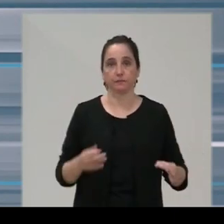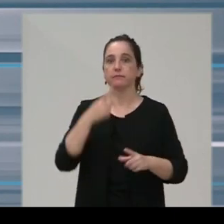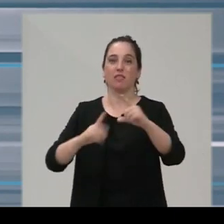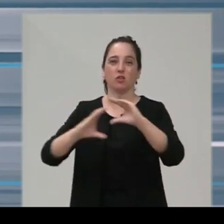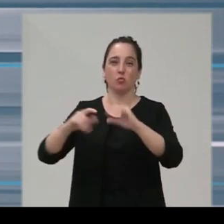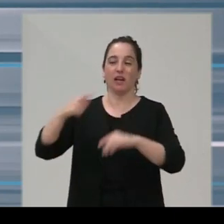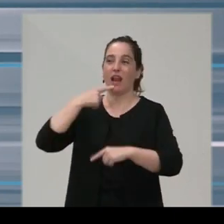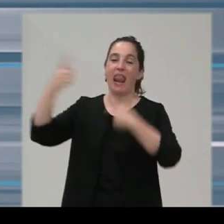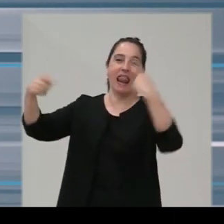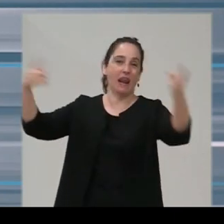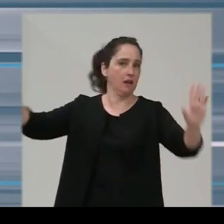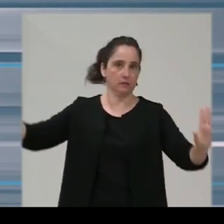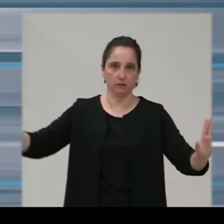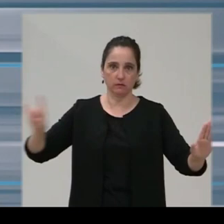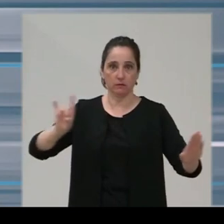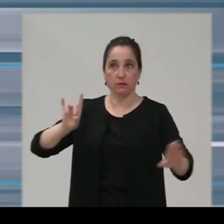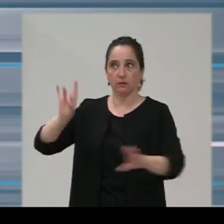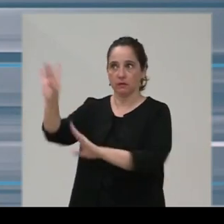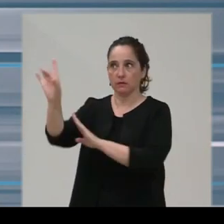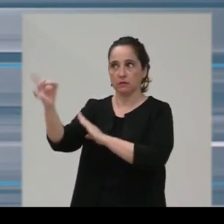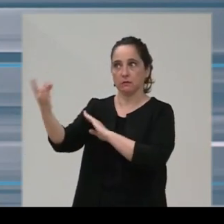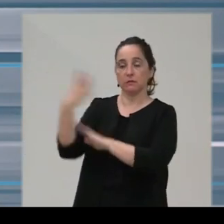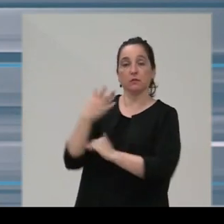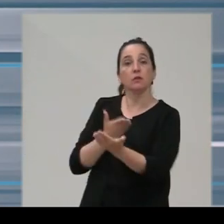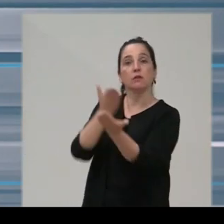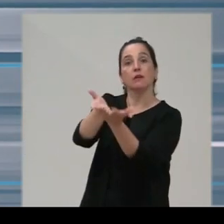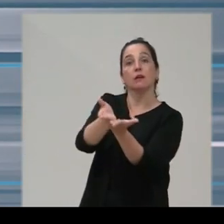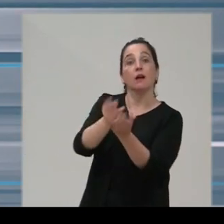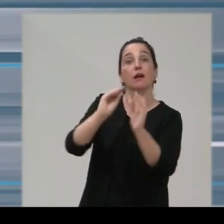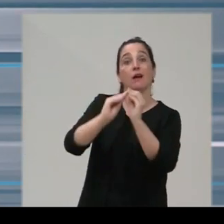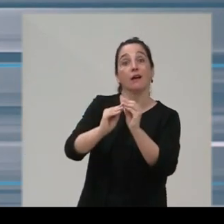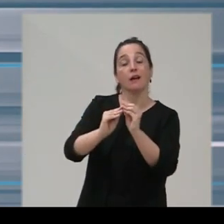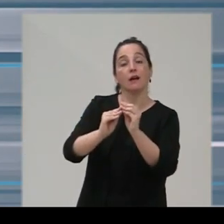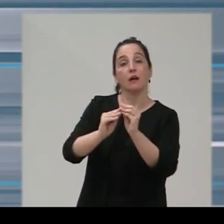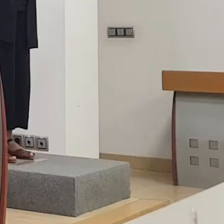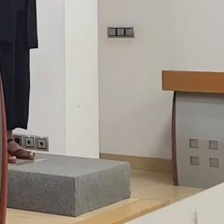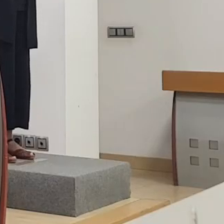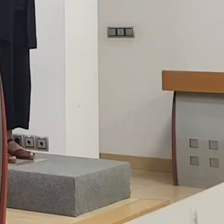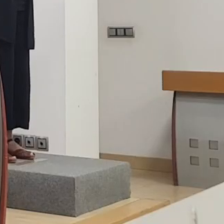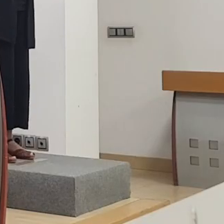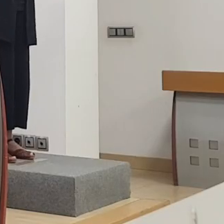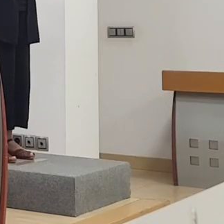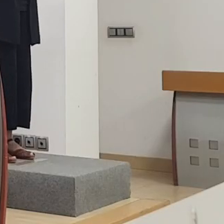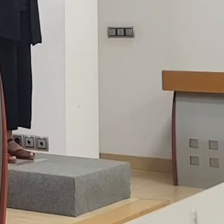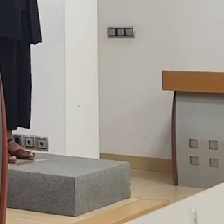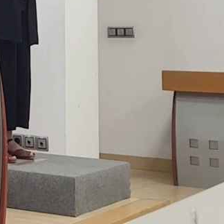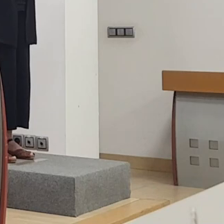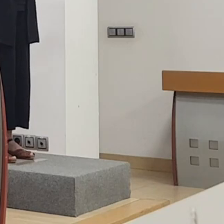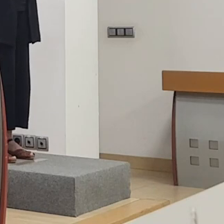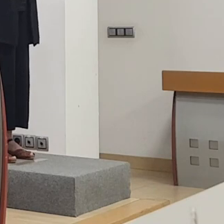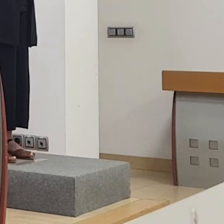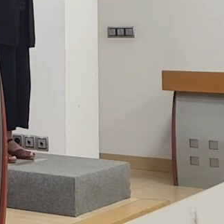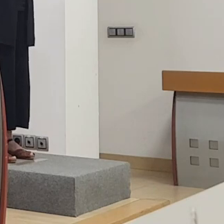de comunicación a la carta y a la alternativa que se le ha planteado desde el gobierno de Cantabria desde la consejería de Hacienda